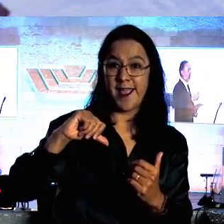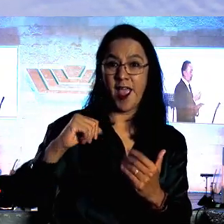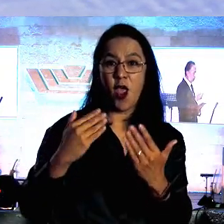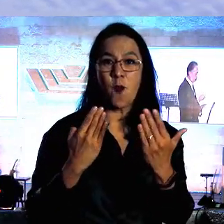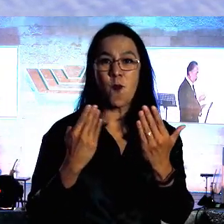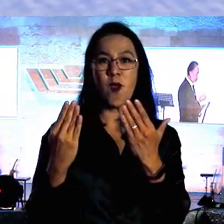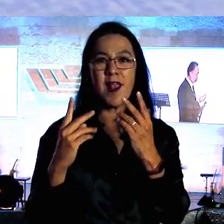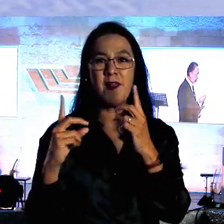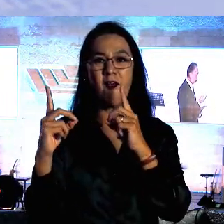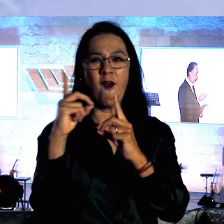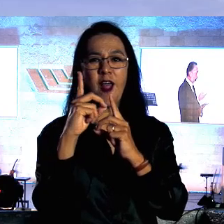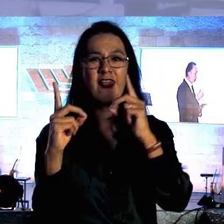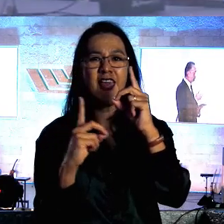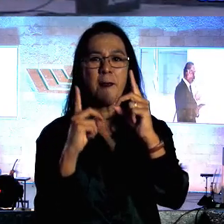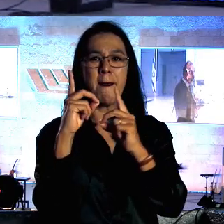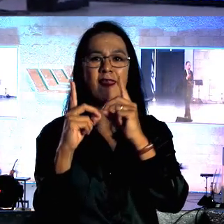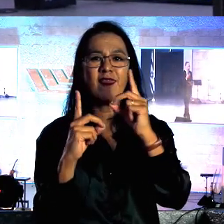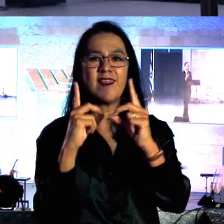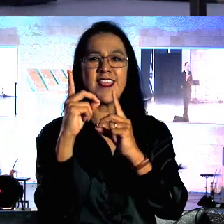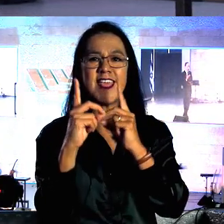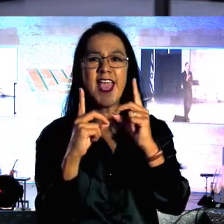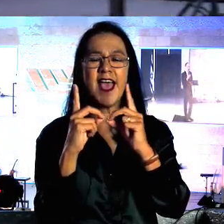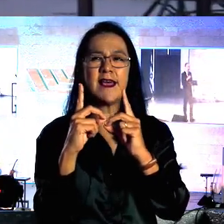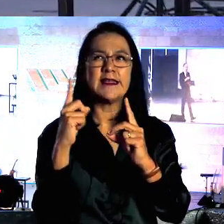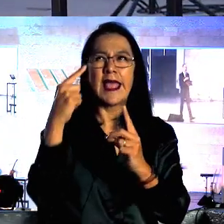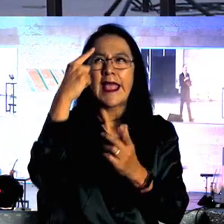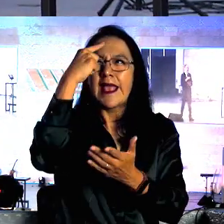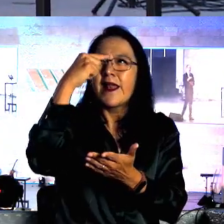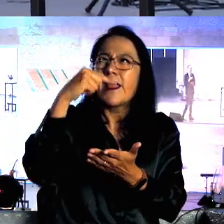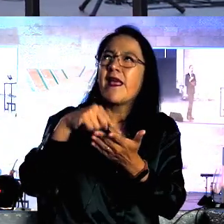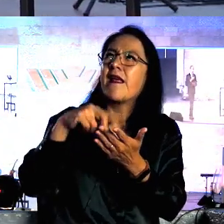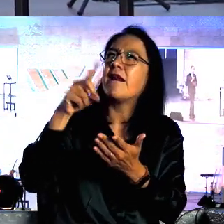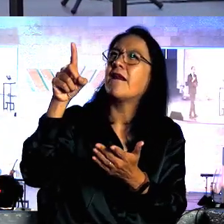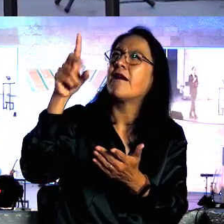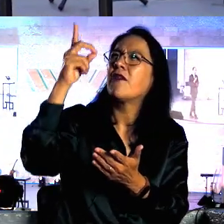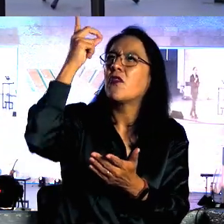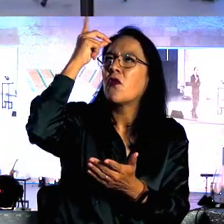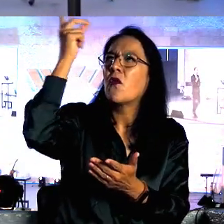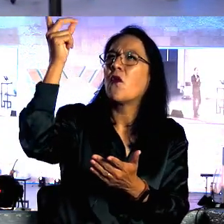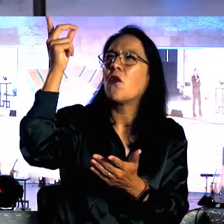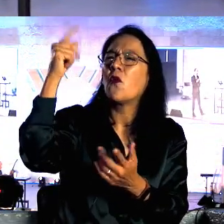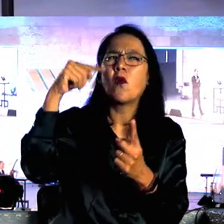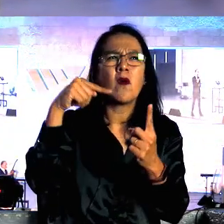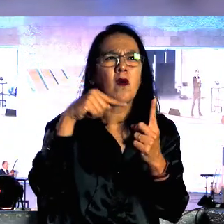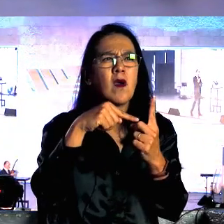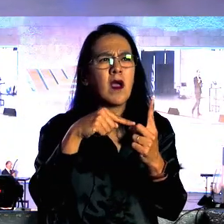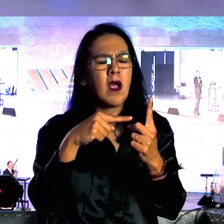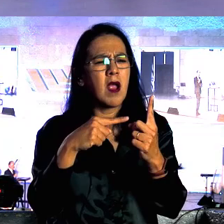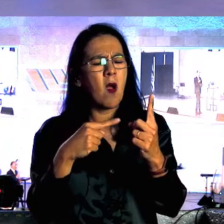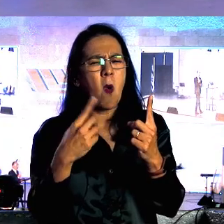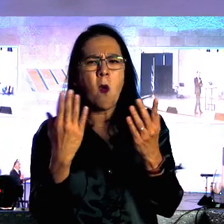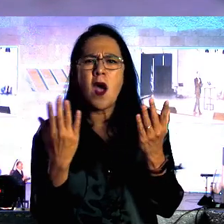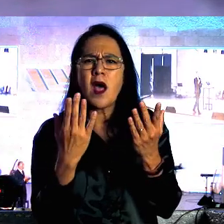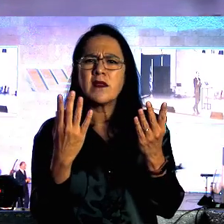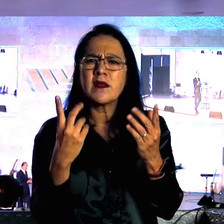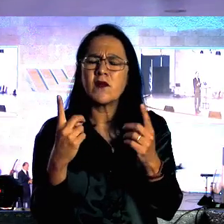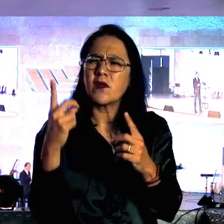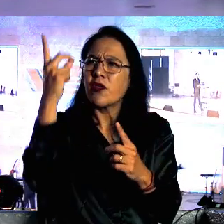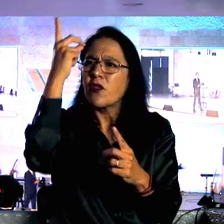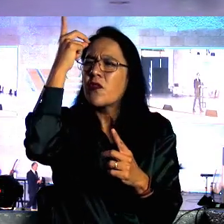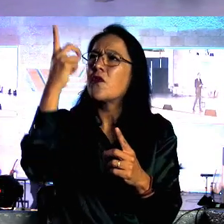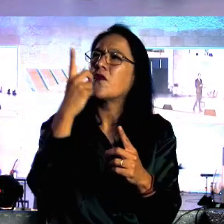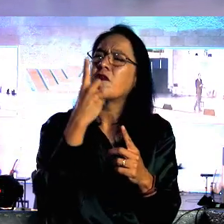debatía si había que creerle a Dios o no si había que hacer lo que Dios dice o no